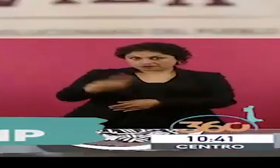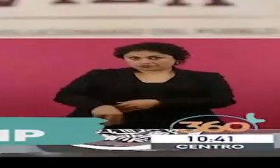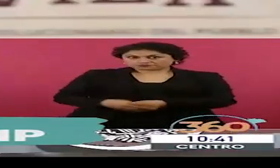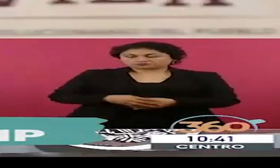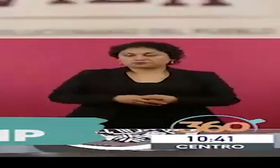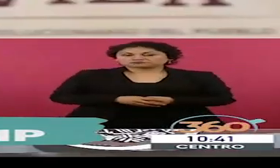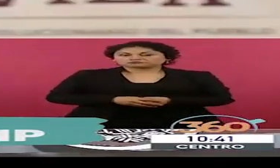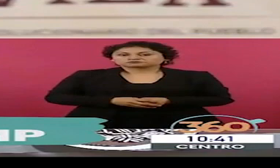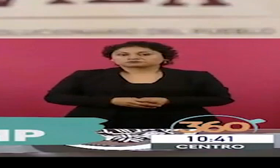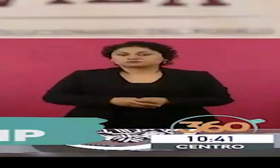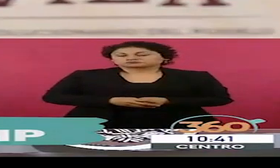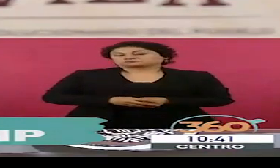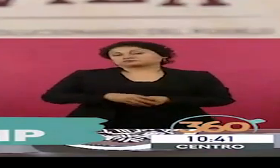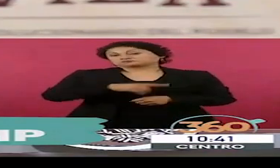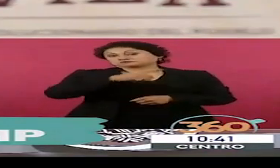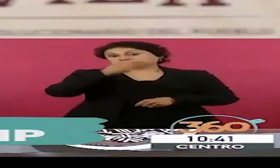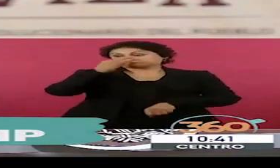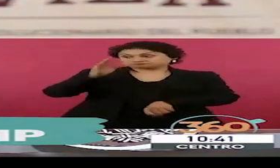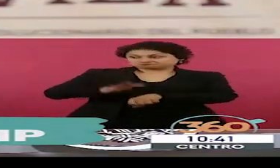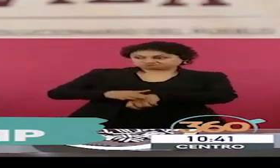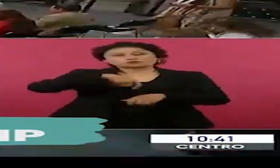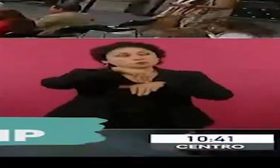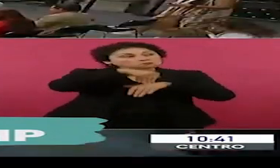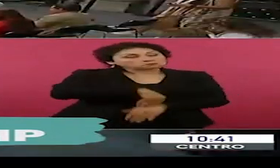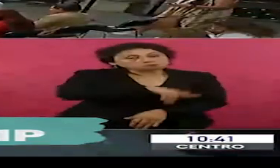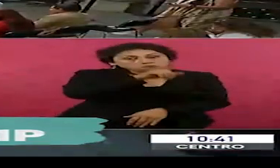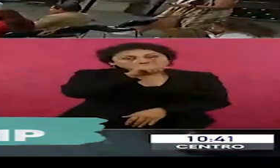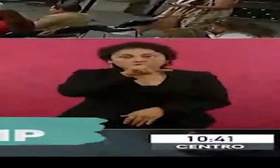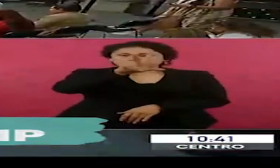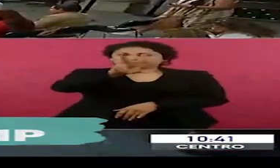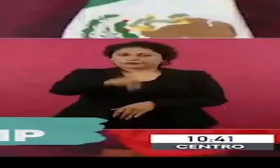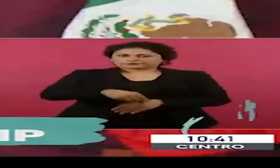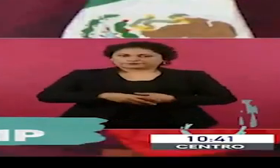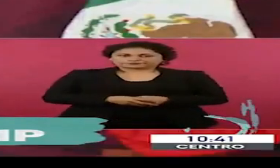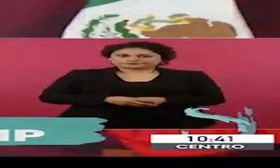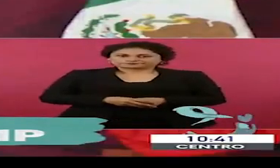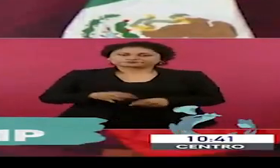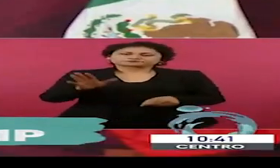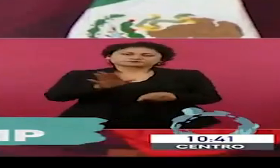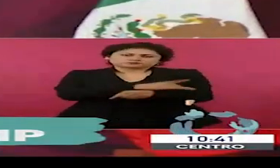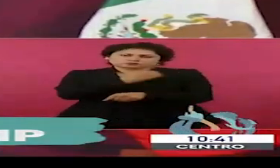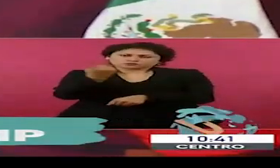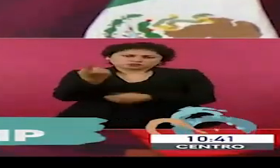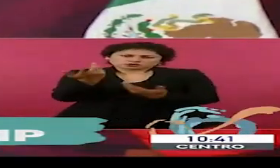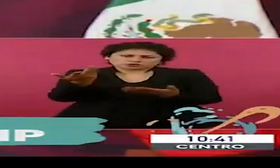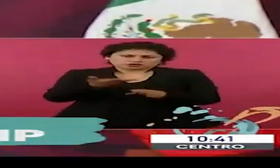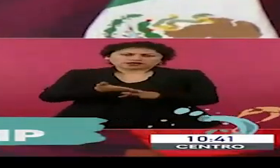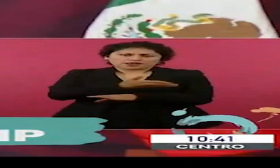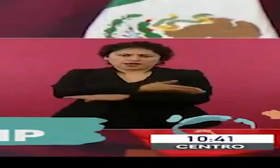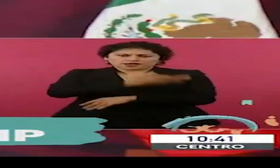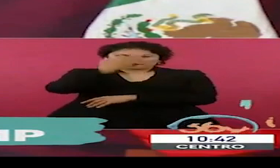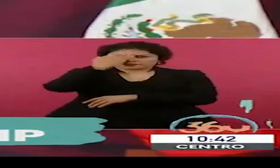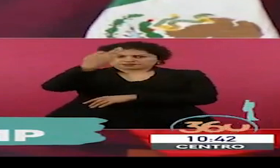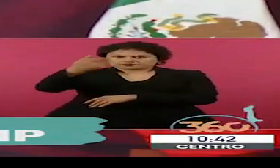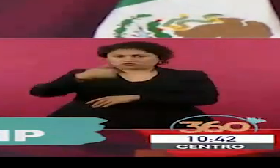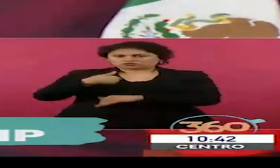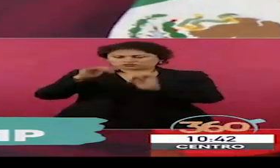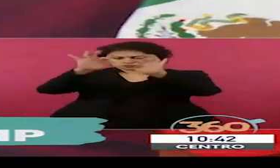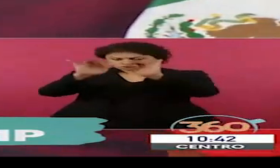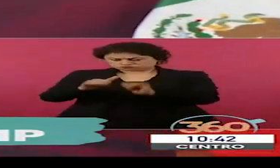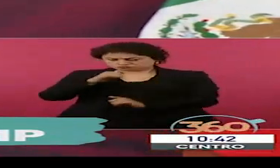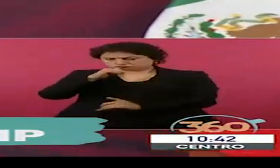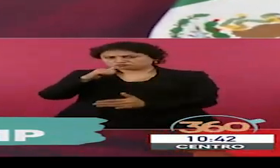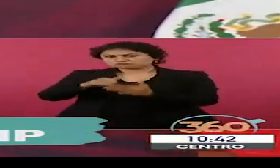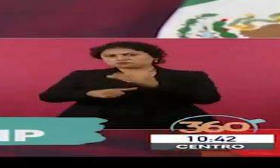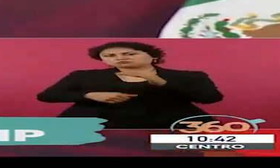y amenaza con cerrar la frontera porque yo le envié una carta que